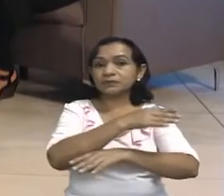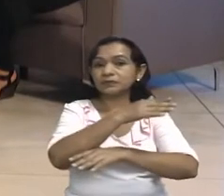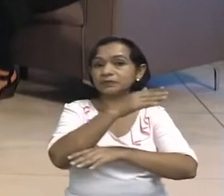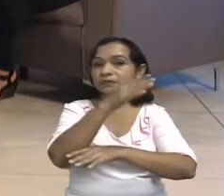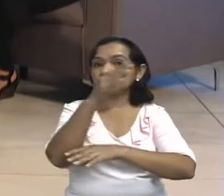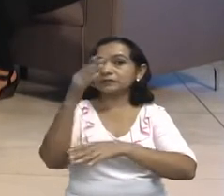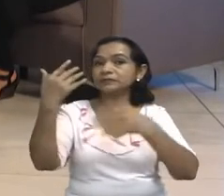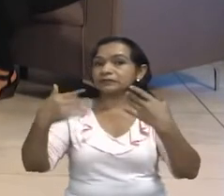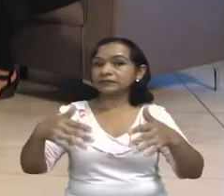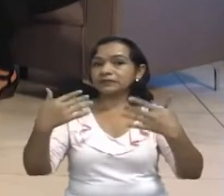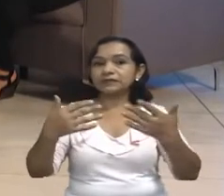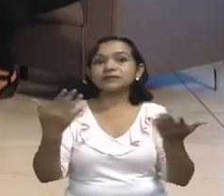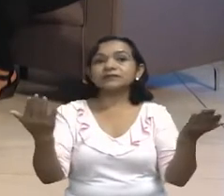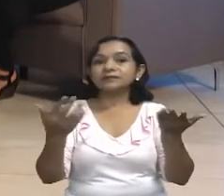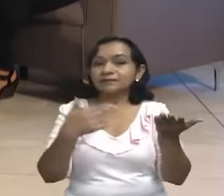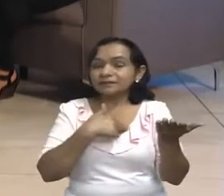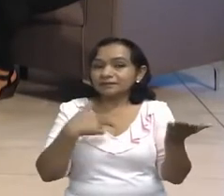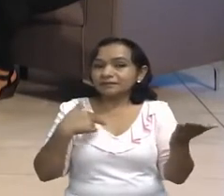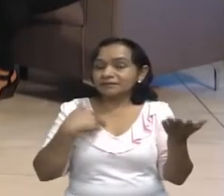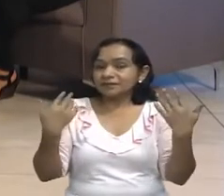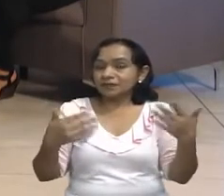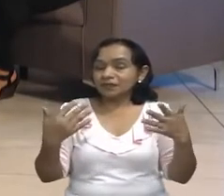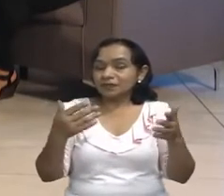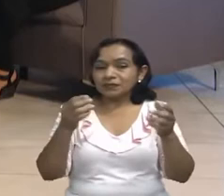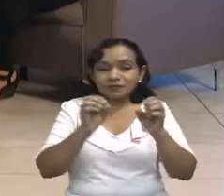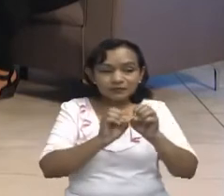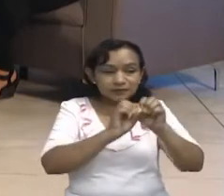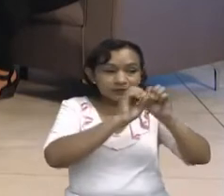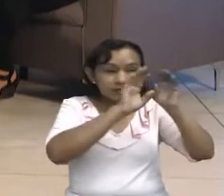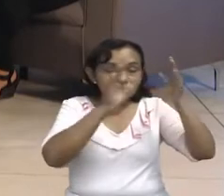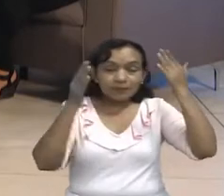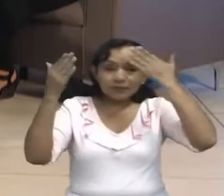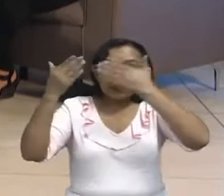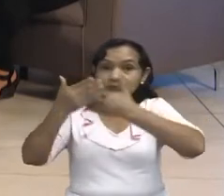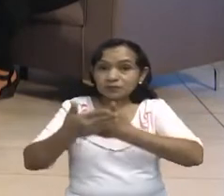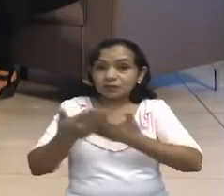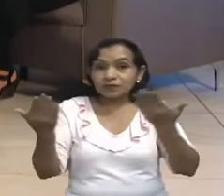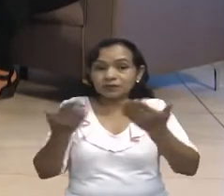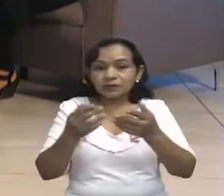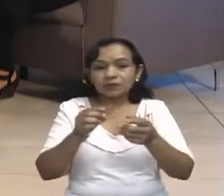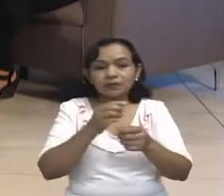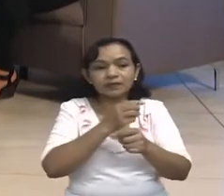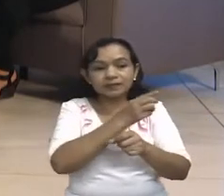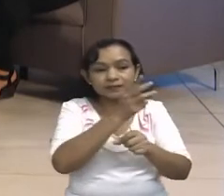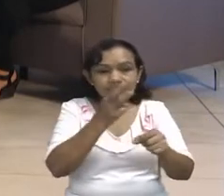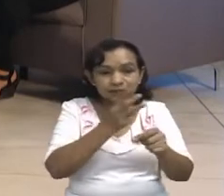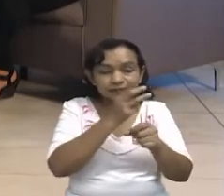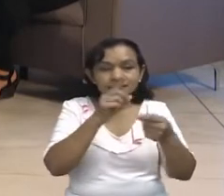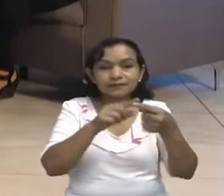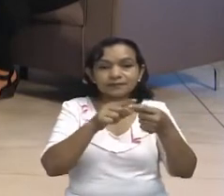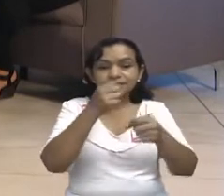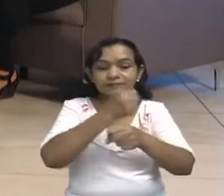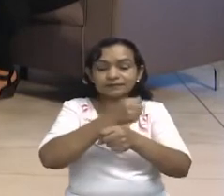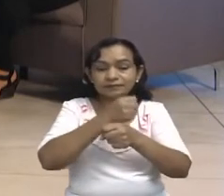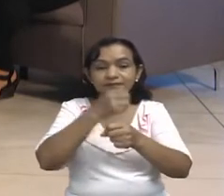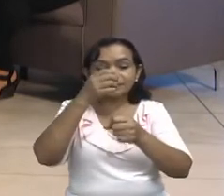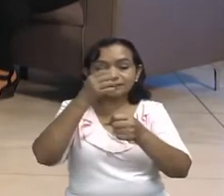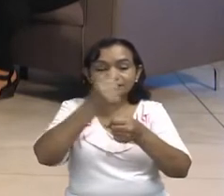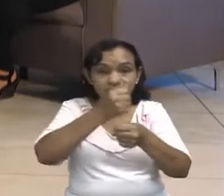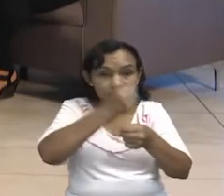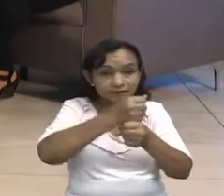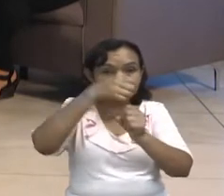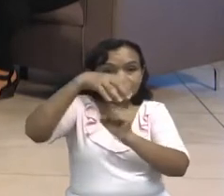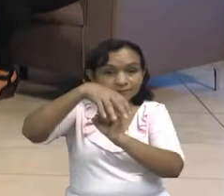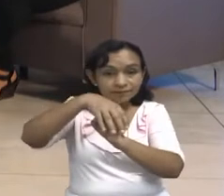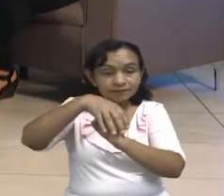terrible. Wow, ¿cómo vamos a hacer? ¿Cómo llenar la programación? Bueno, tenemos 3 horas de la sesión, tenemos tanto trabajo de las comisiones, eso nos